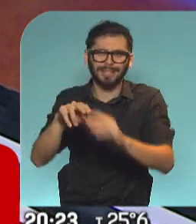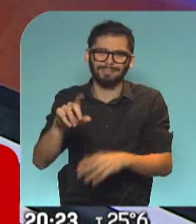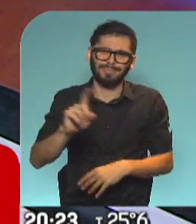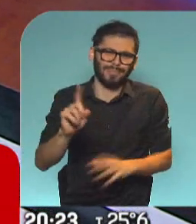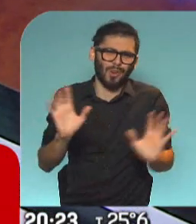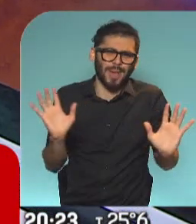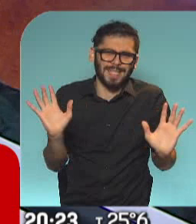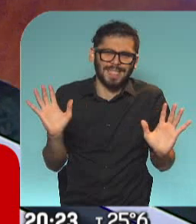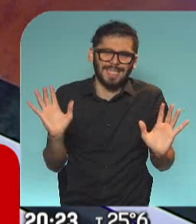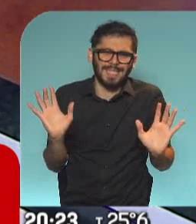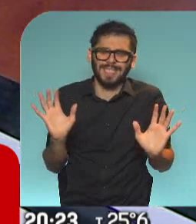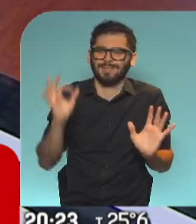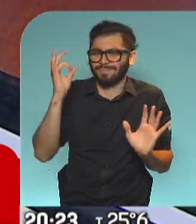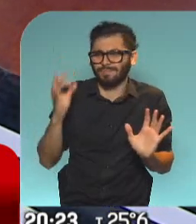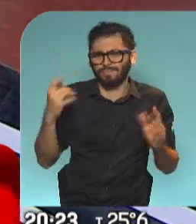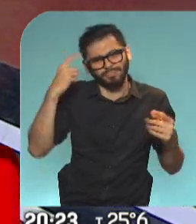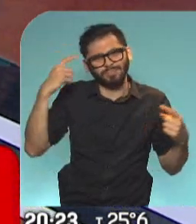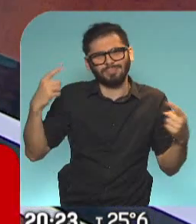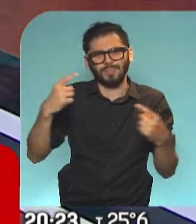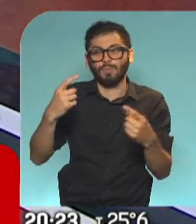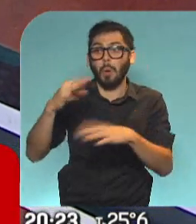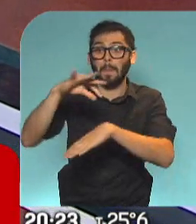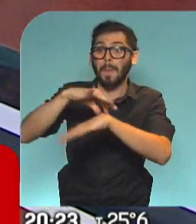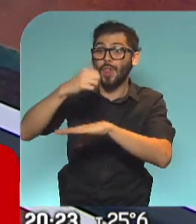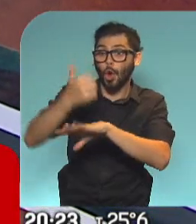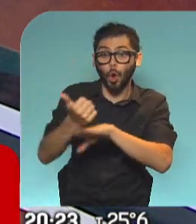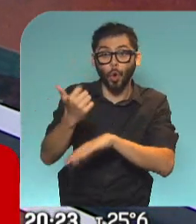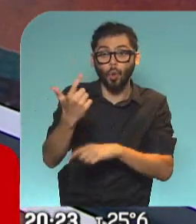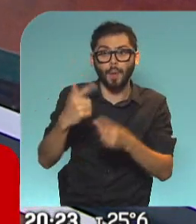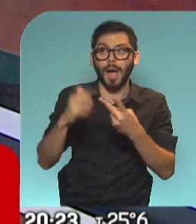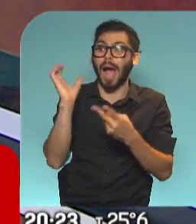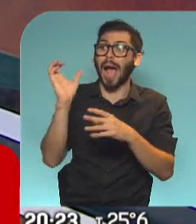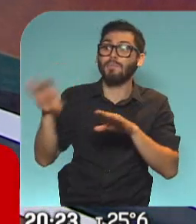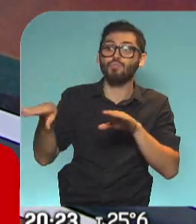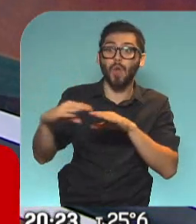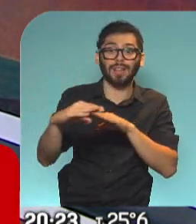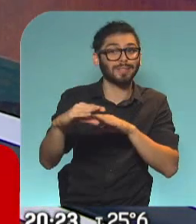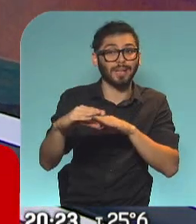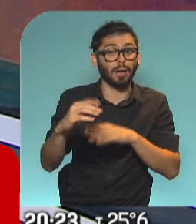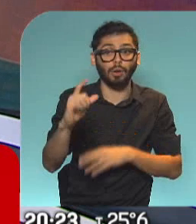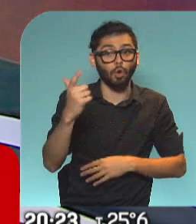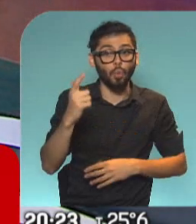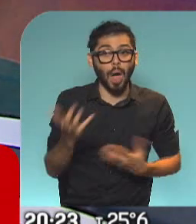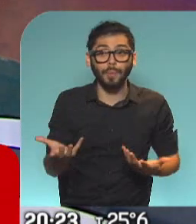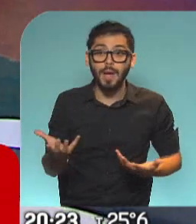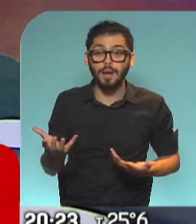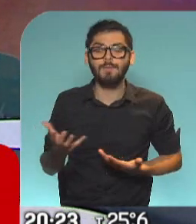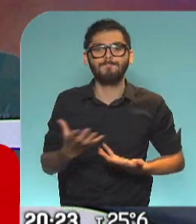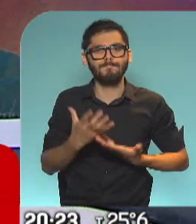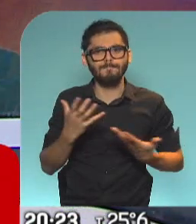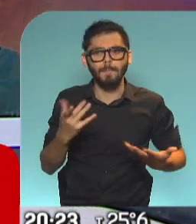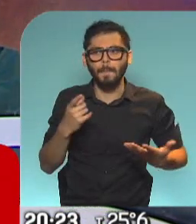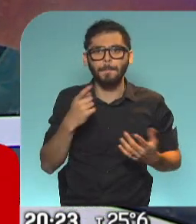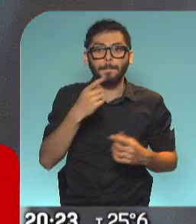tenía sentido, desde el momento que no hay un médico, no había una ambulancia cercana, pero desde cómo